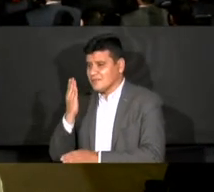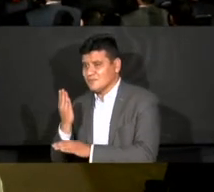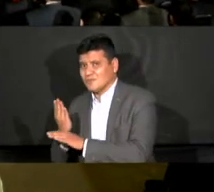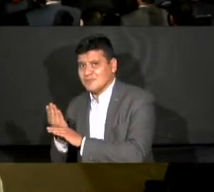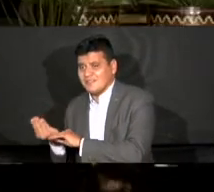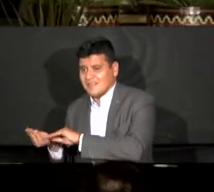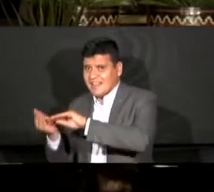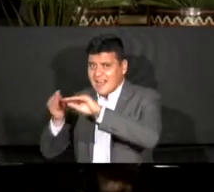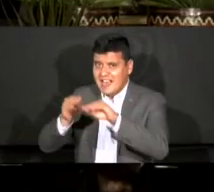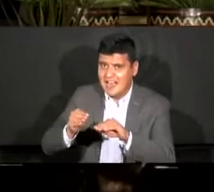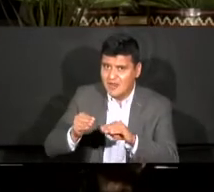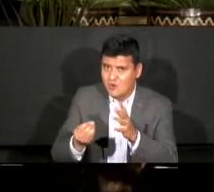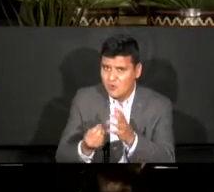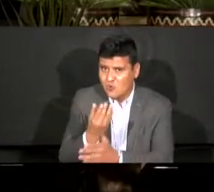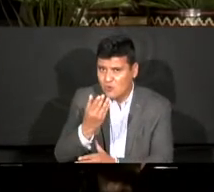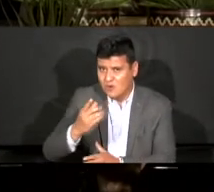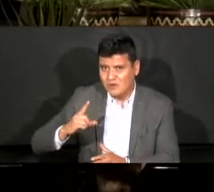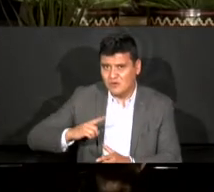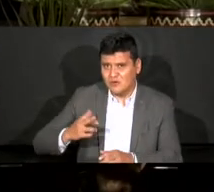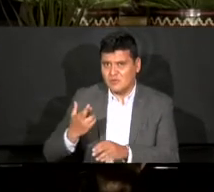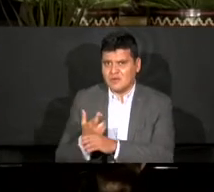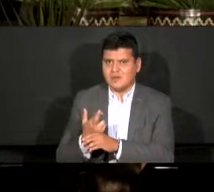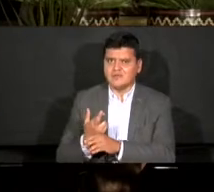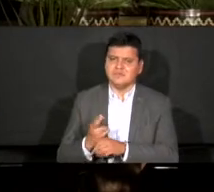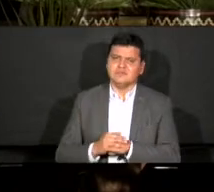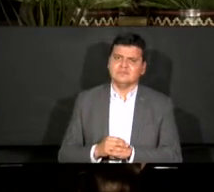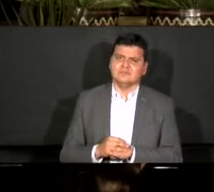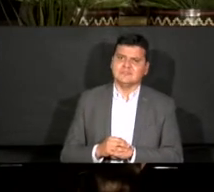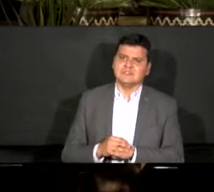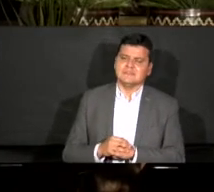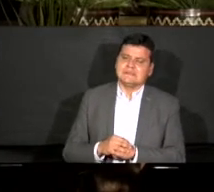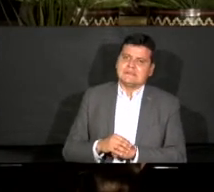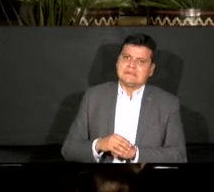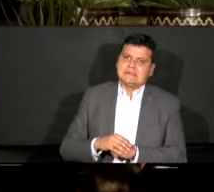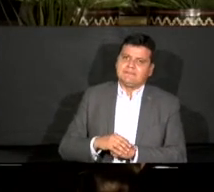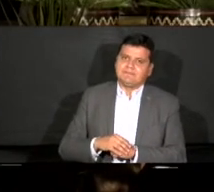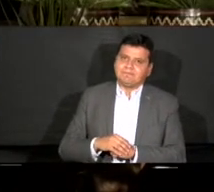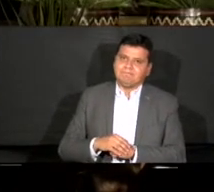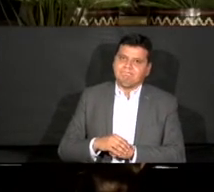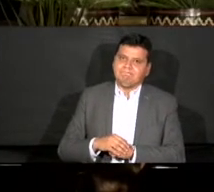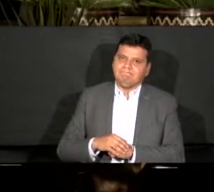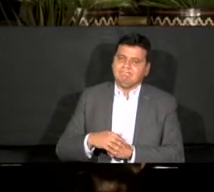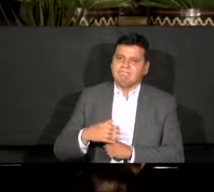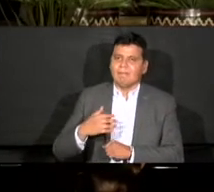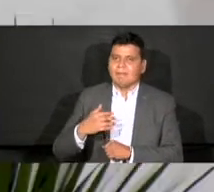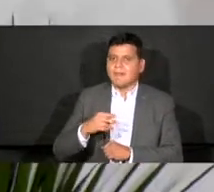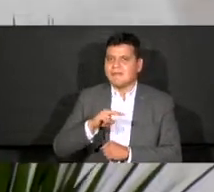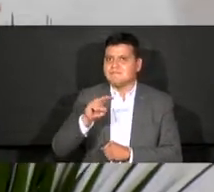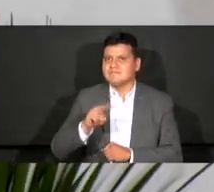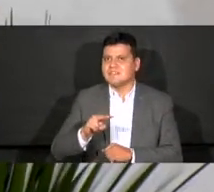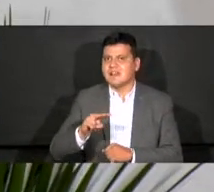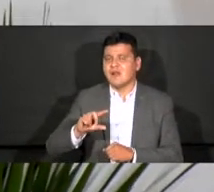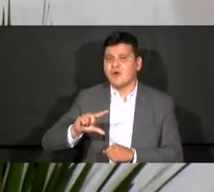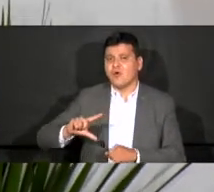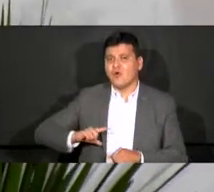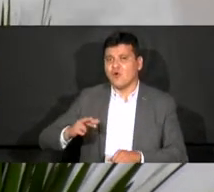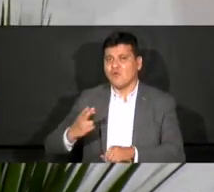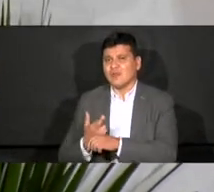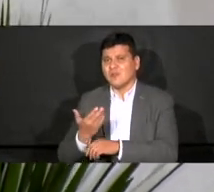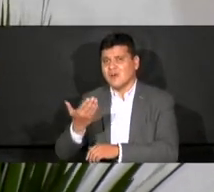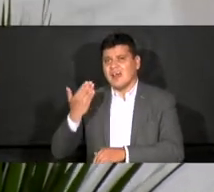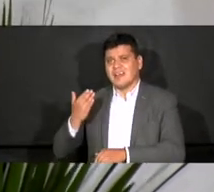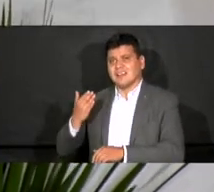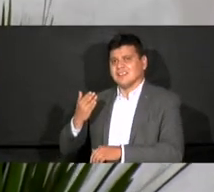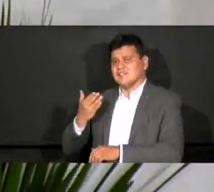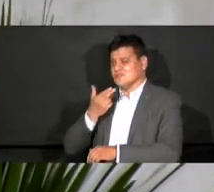2022. Podemos afirmar que el gobierno de Corral vivió de créditos a corto plazo y cuando por ley ya no